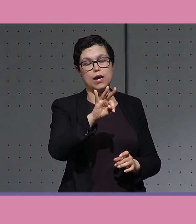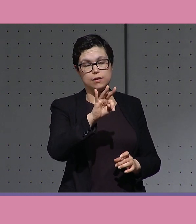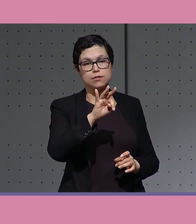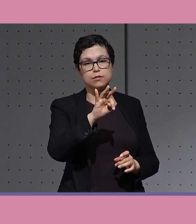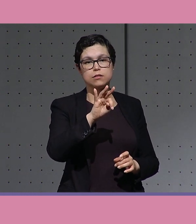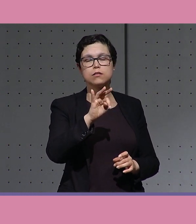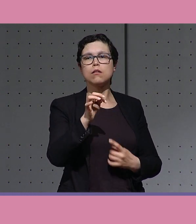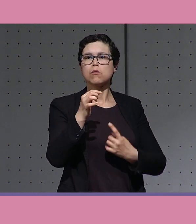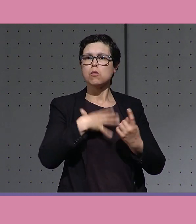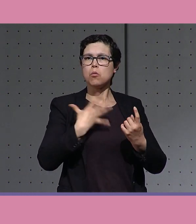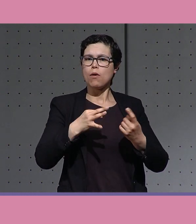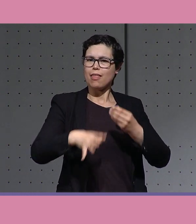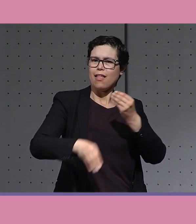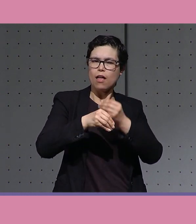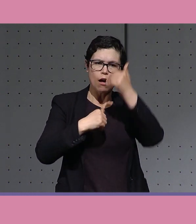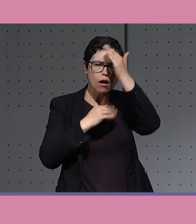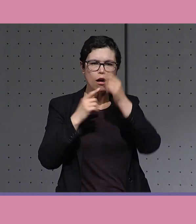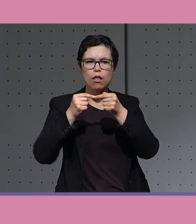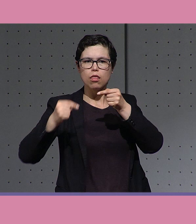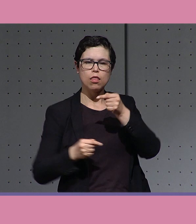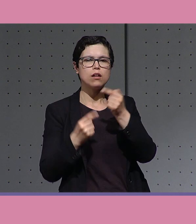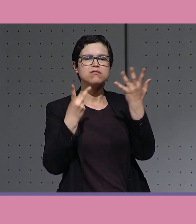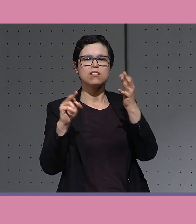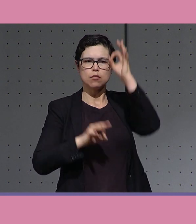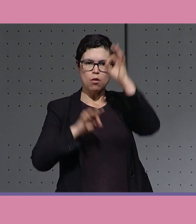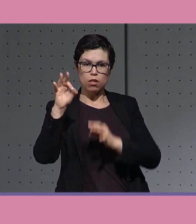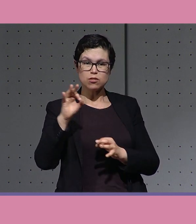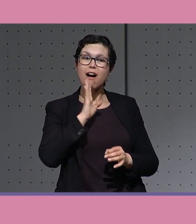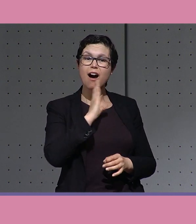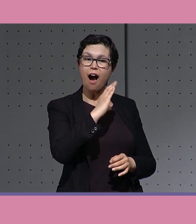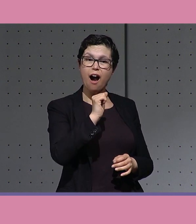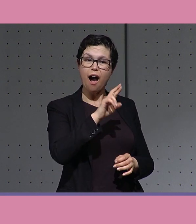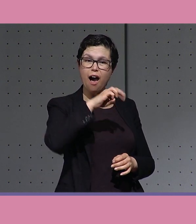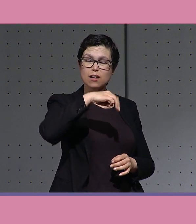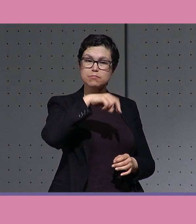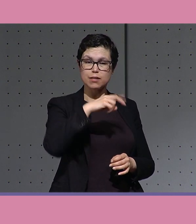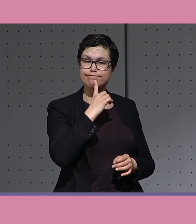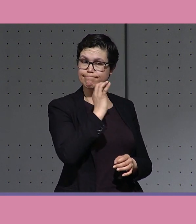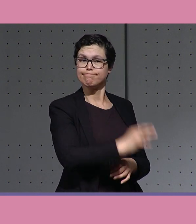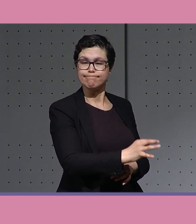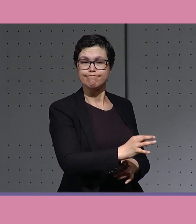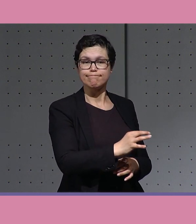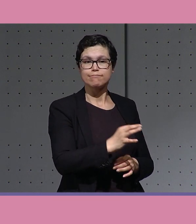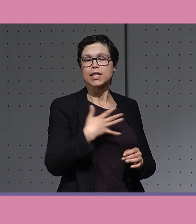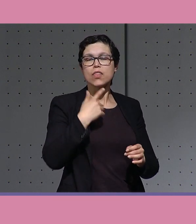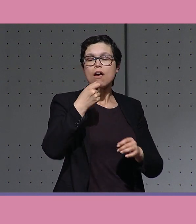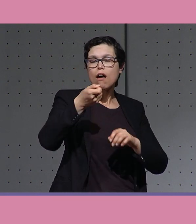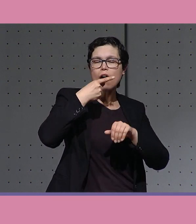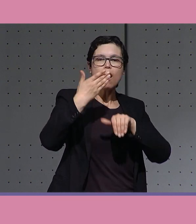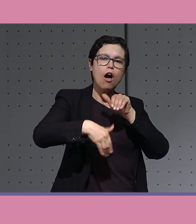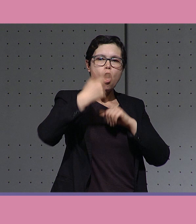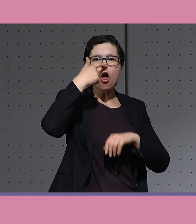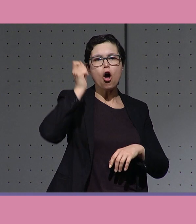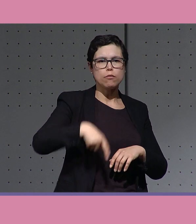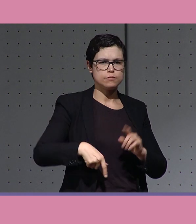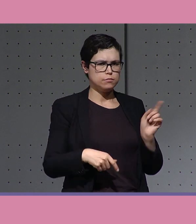algunas series tienen TDAH de fondo. Y lo que dice Carmen, pues es así. No es la limitación del prospecto de los fármacos. El prospecto de